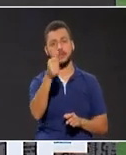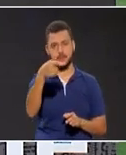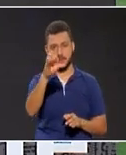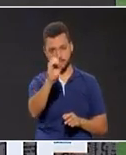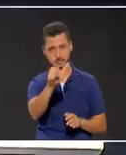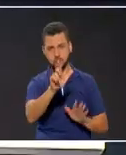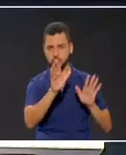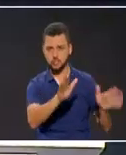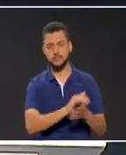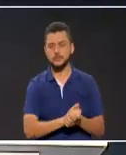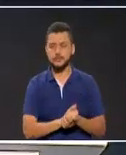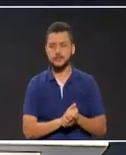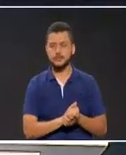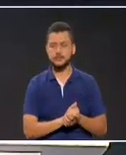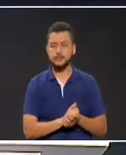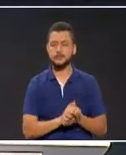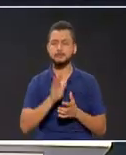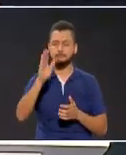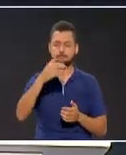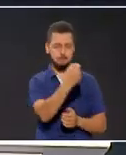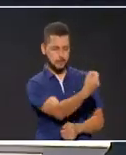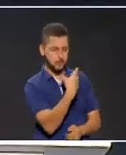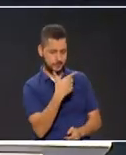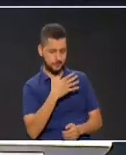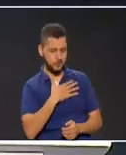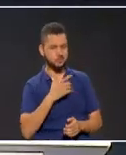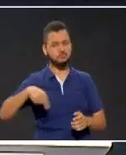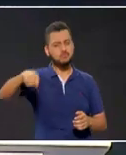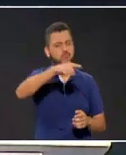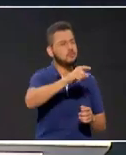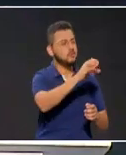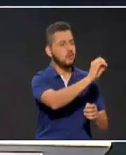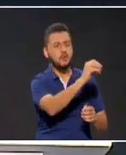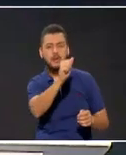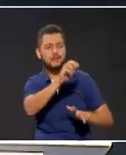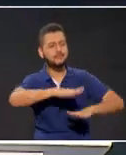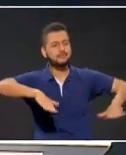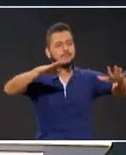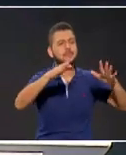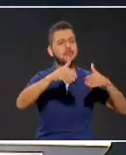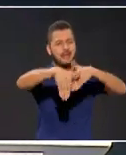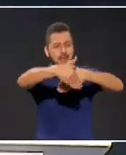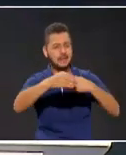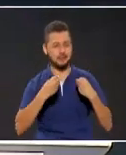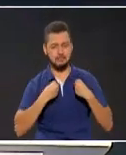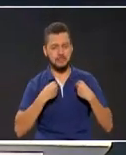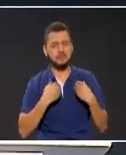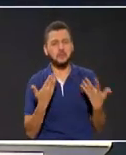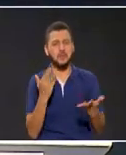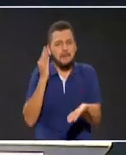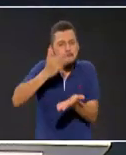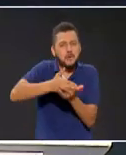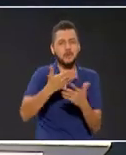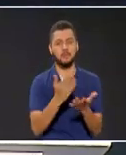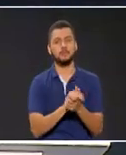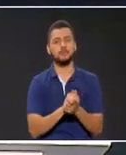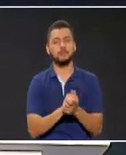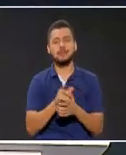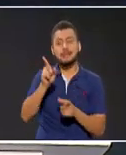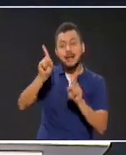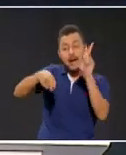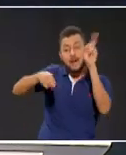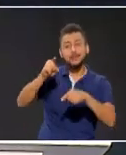en habitantes de calle no son un problema, pues hay algunos que trabajan en reciclaje y hacen una buena labor en la ciudad, pero sí hay unos que tienen una